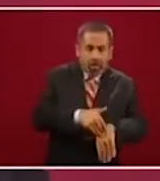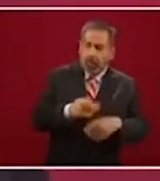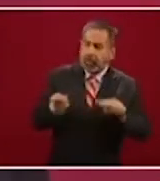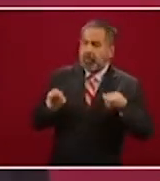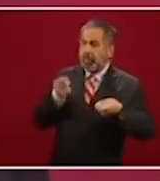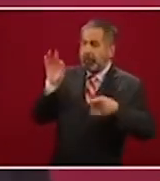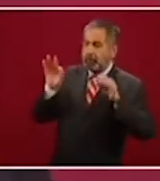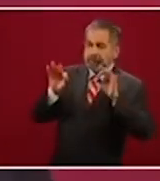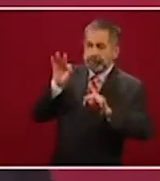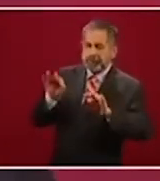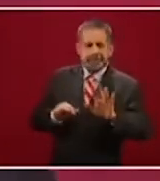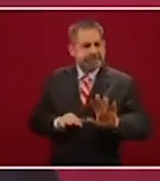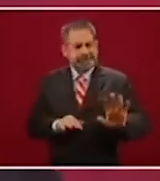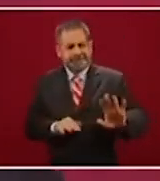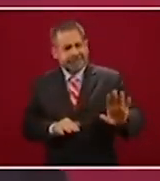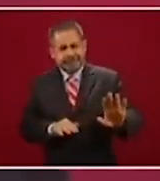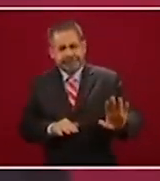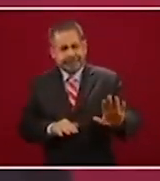que cuando